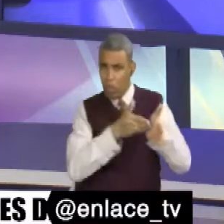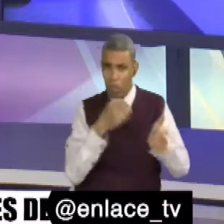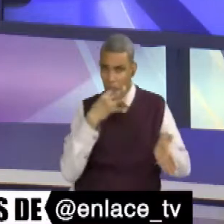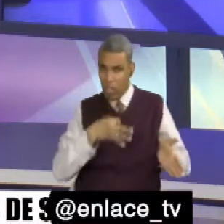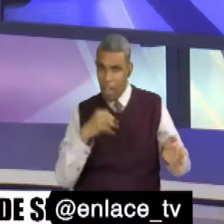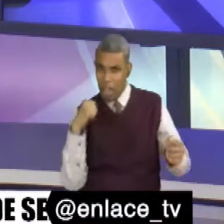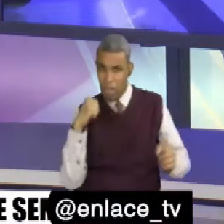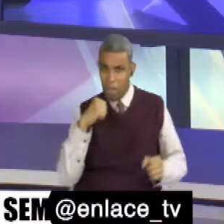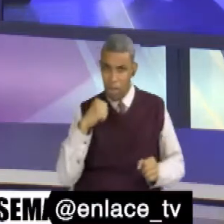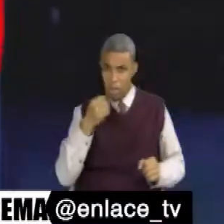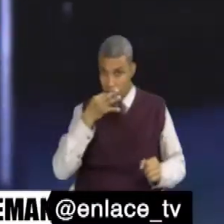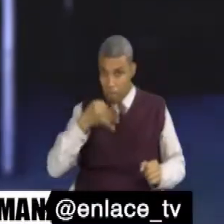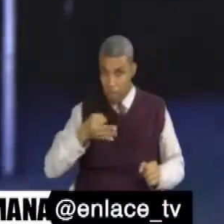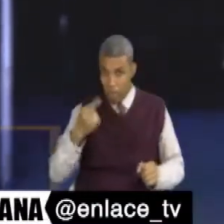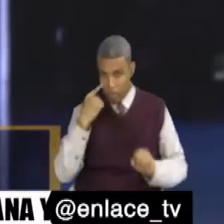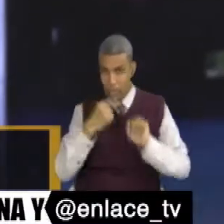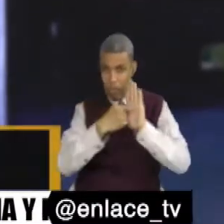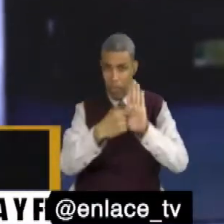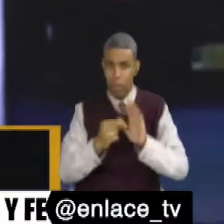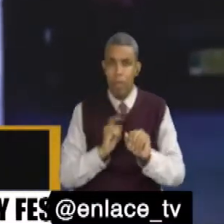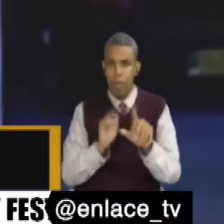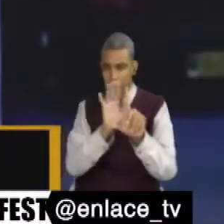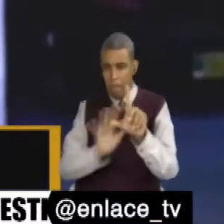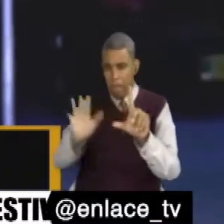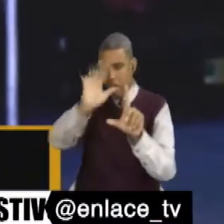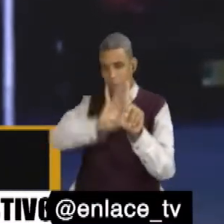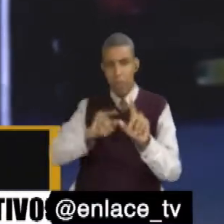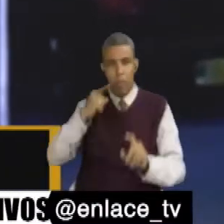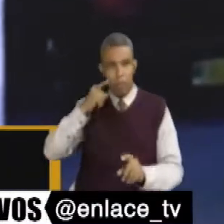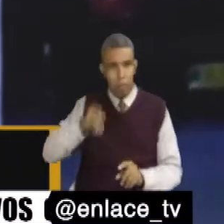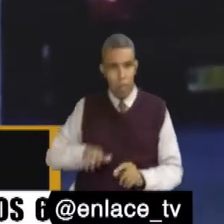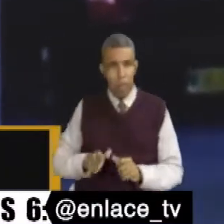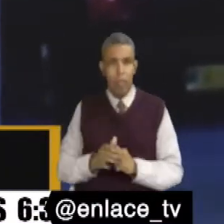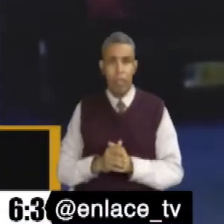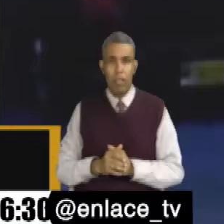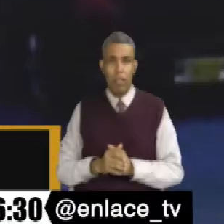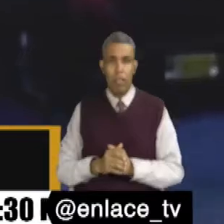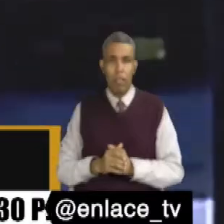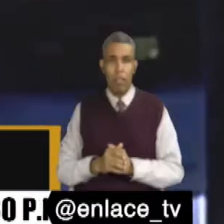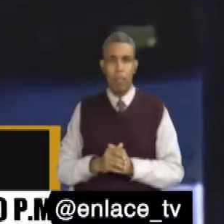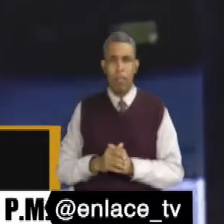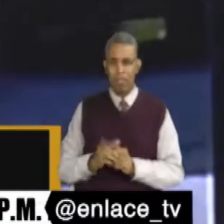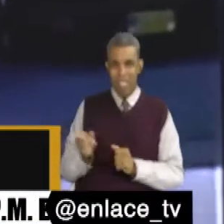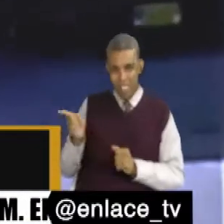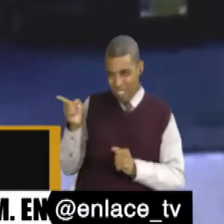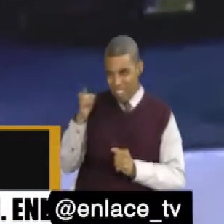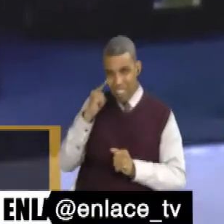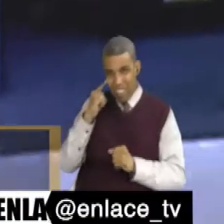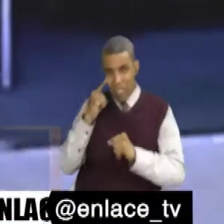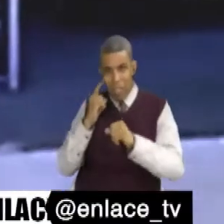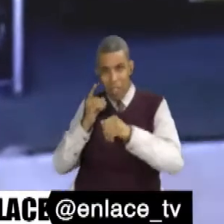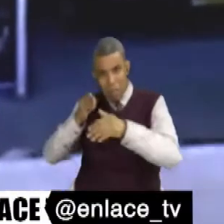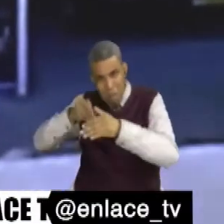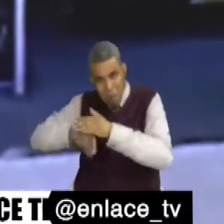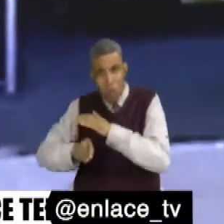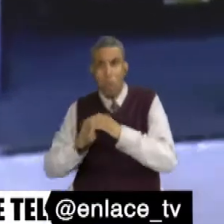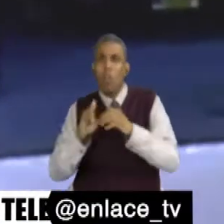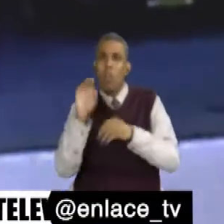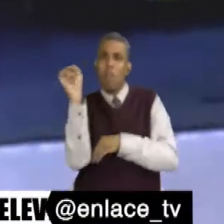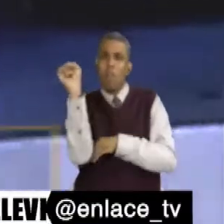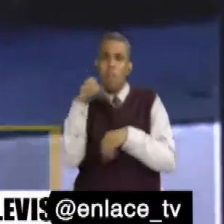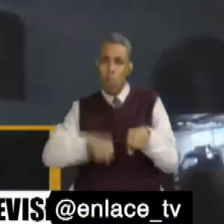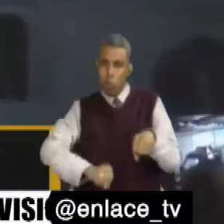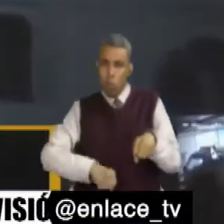Transporte. Como lo muestra el video, al parecer este hombre entró a los patios donde se encuentran los vehículos inmovilizados de la Inspección de Tránsito de